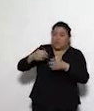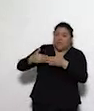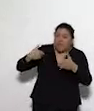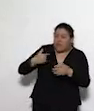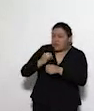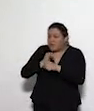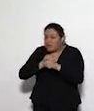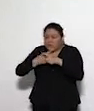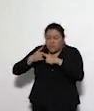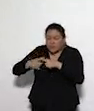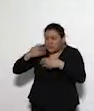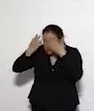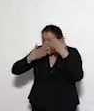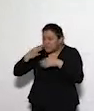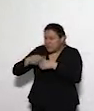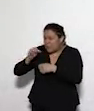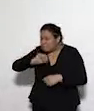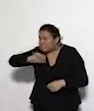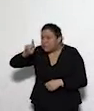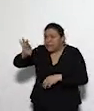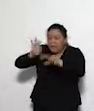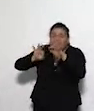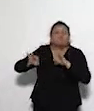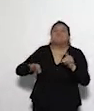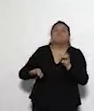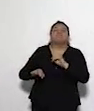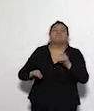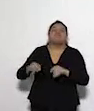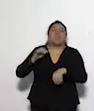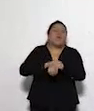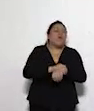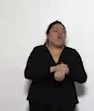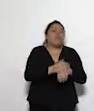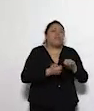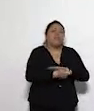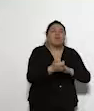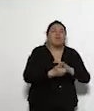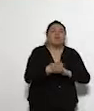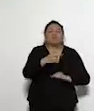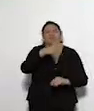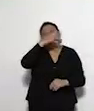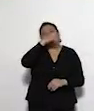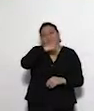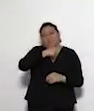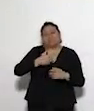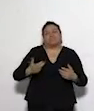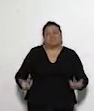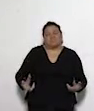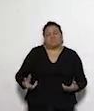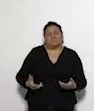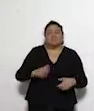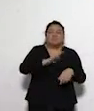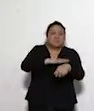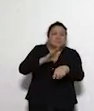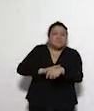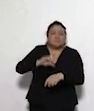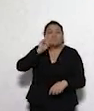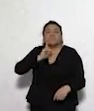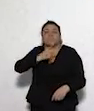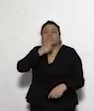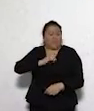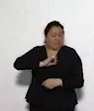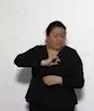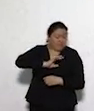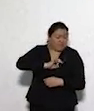y eficacia en el servicio. Señoras y señores, el miedo, la violencia y la inseguridad